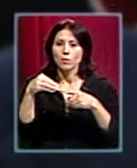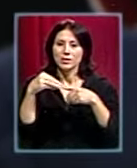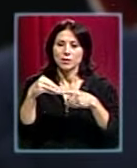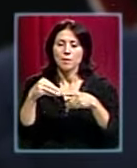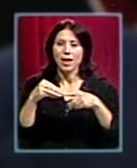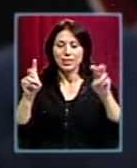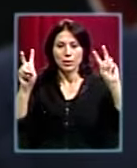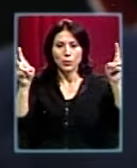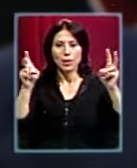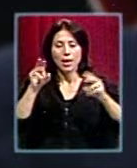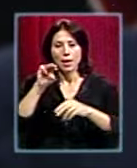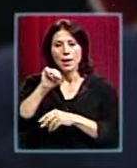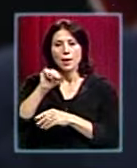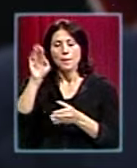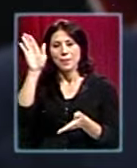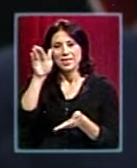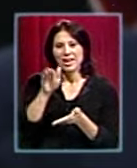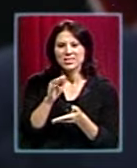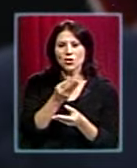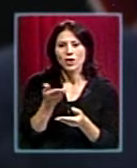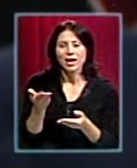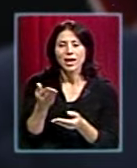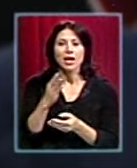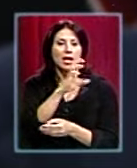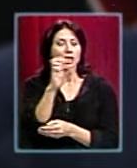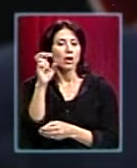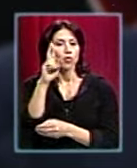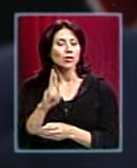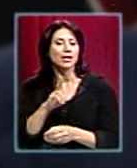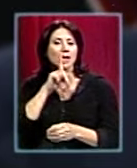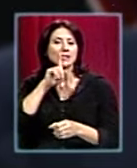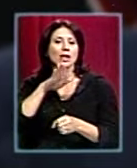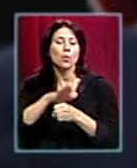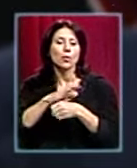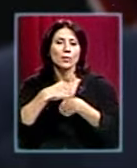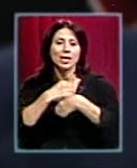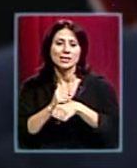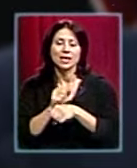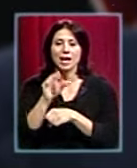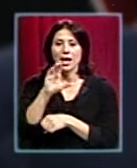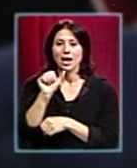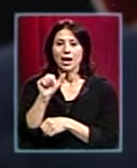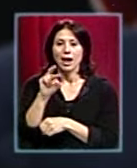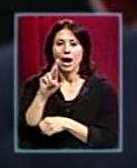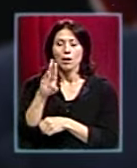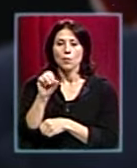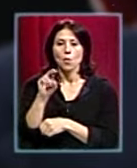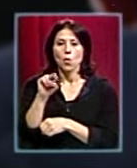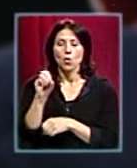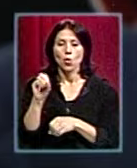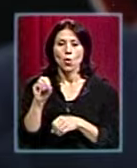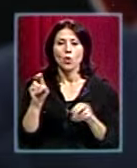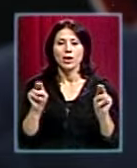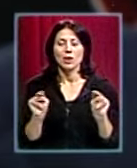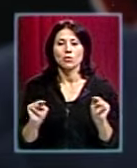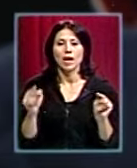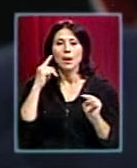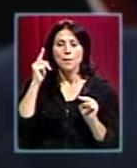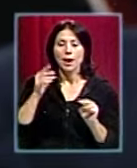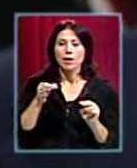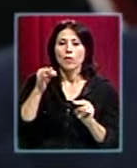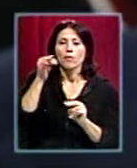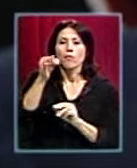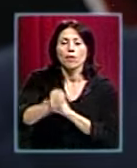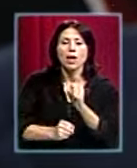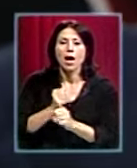de mitigación es que Costa Rica se compromete a ser carbono neutral, lo cual voy a explicar luego, para el año 2021, ¿verdad? Dentro